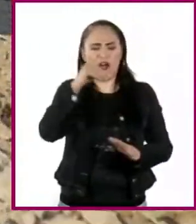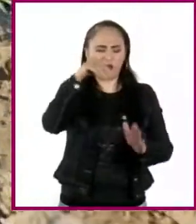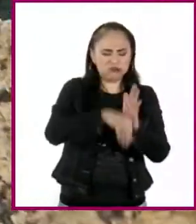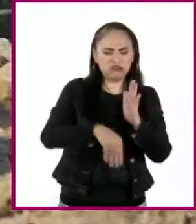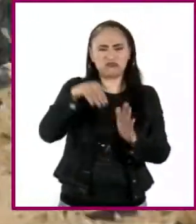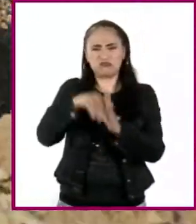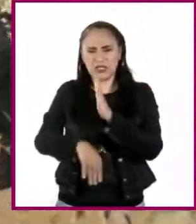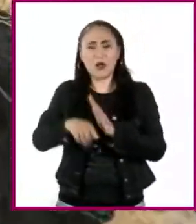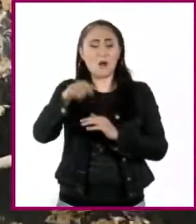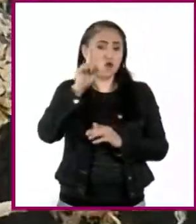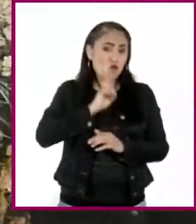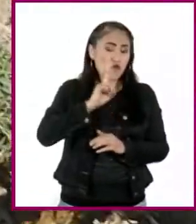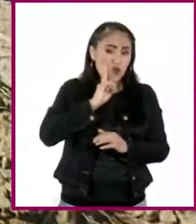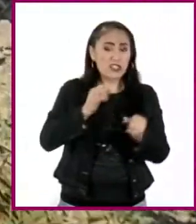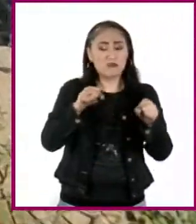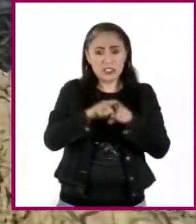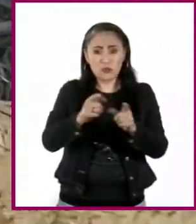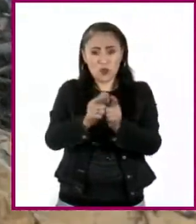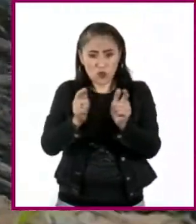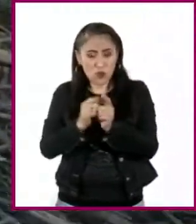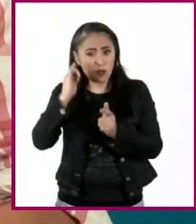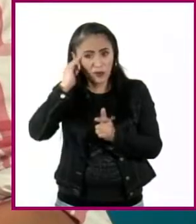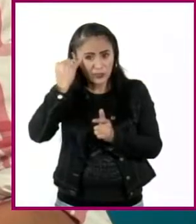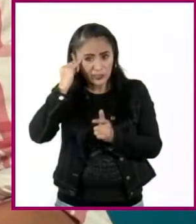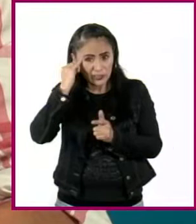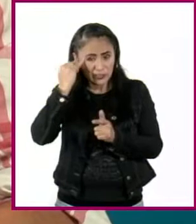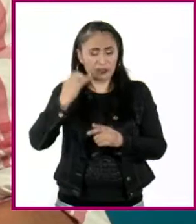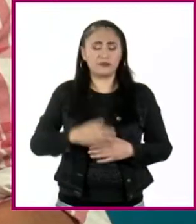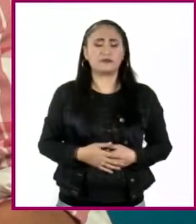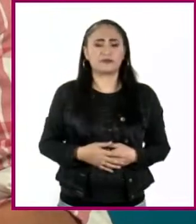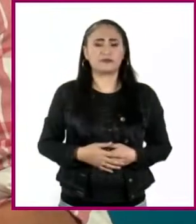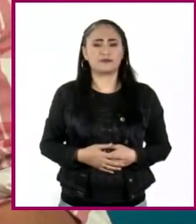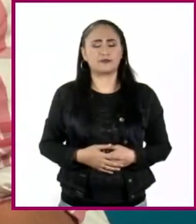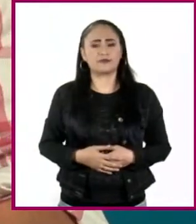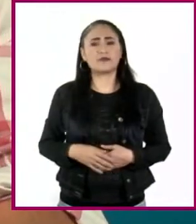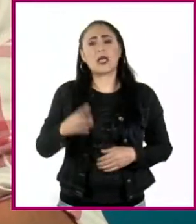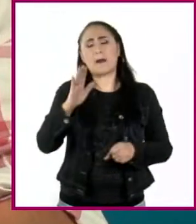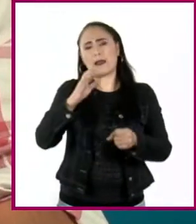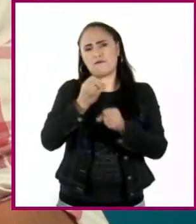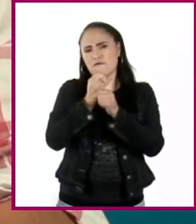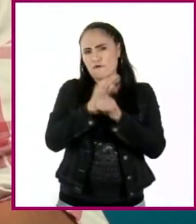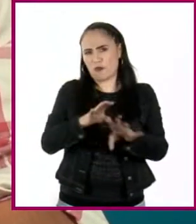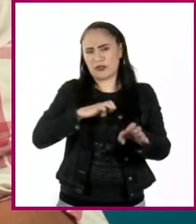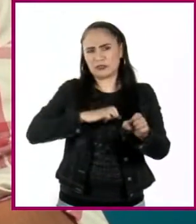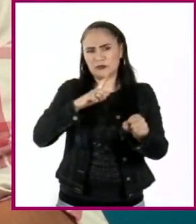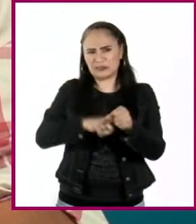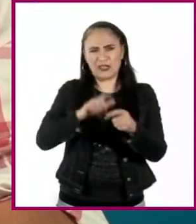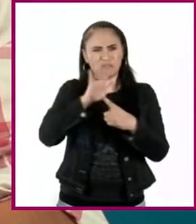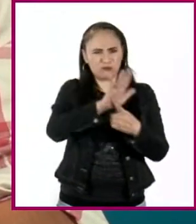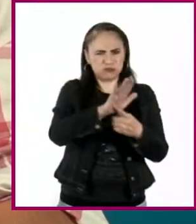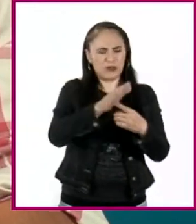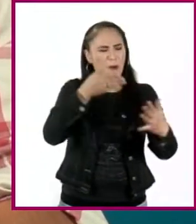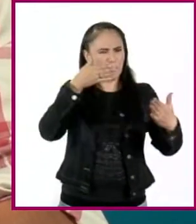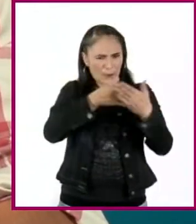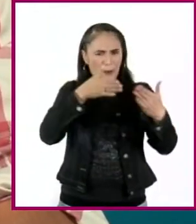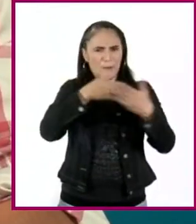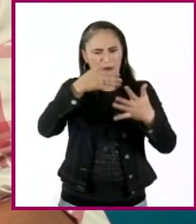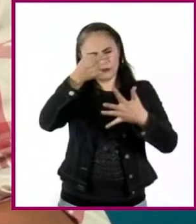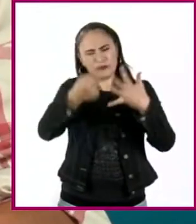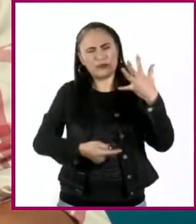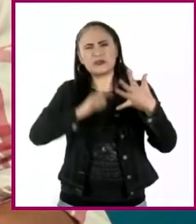particularmente a mujeres e indígenas dentro de este grupo de edad. El informe especial documenta los retos para garantizar los derechos para esta